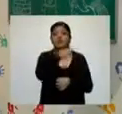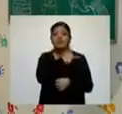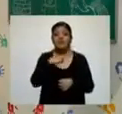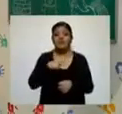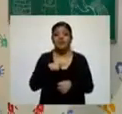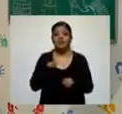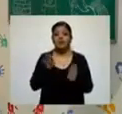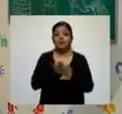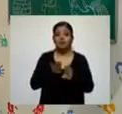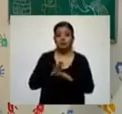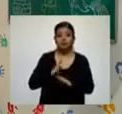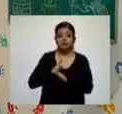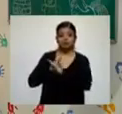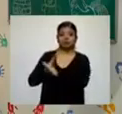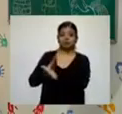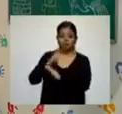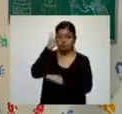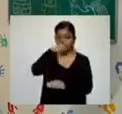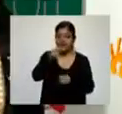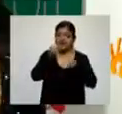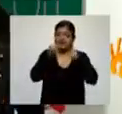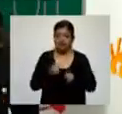practicar para mantenernos seguros.